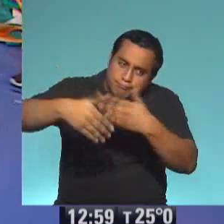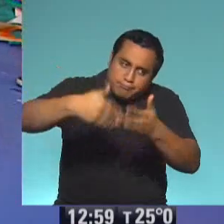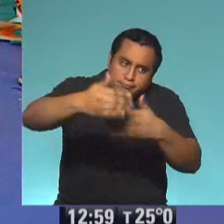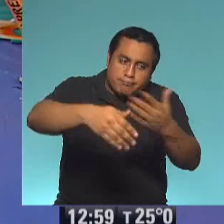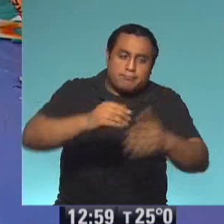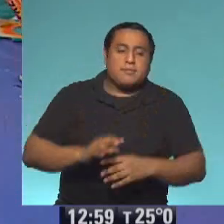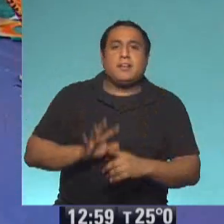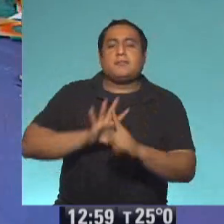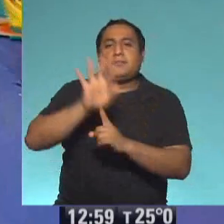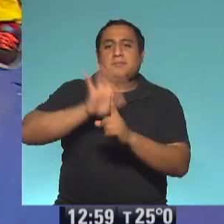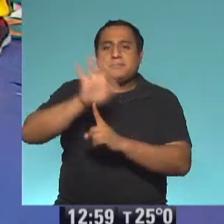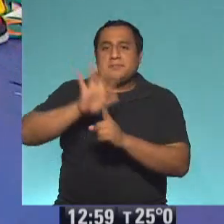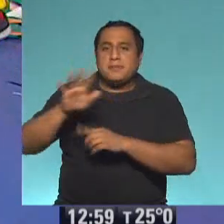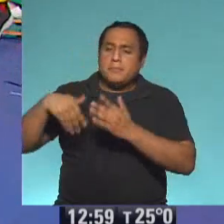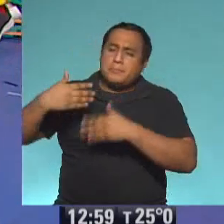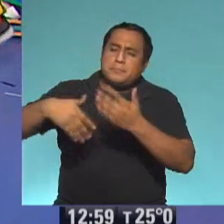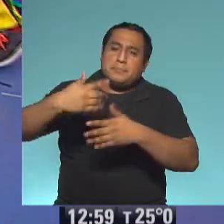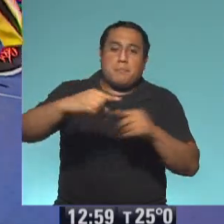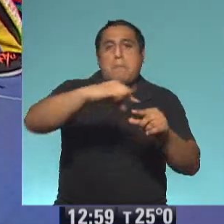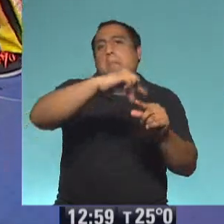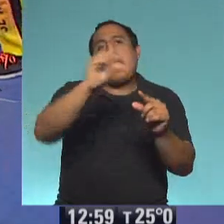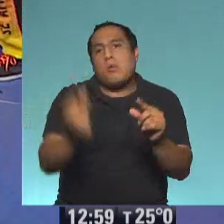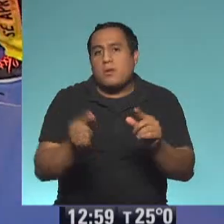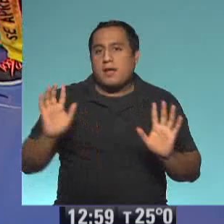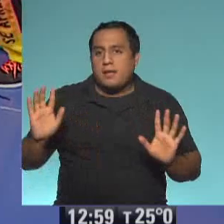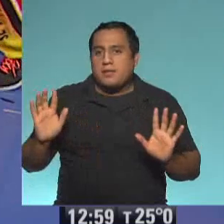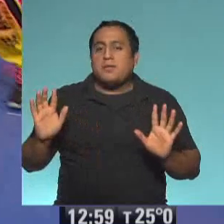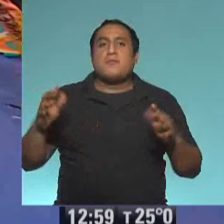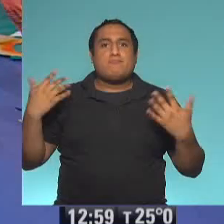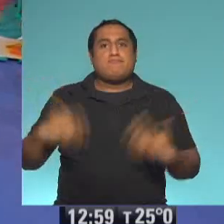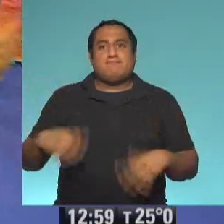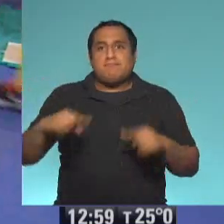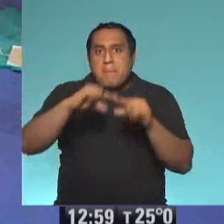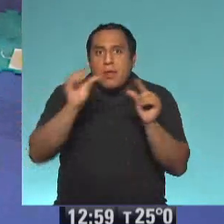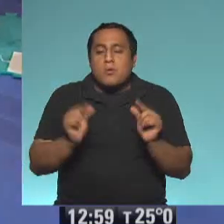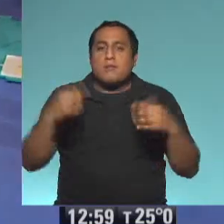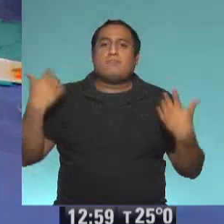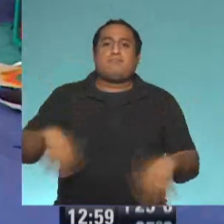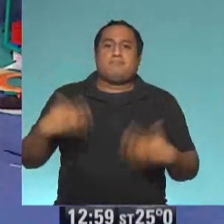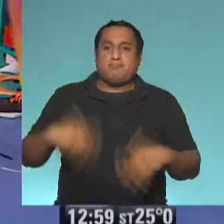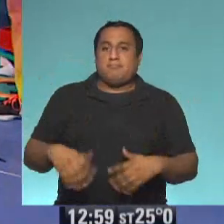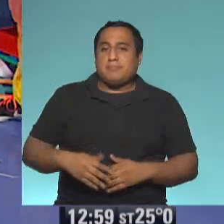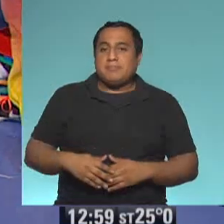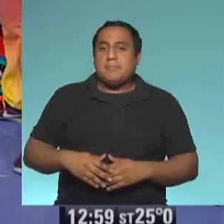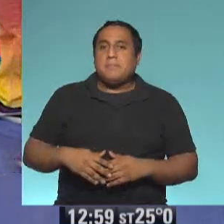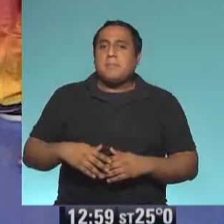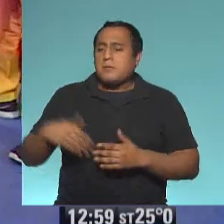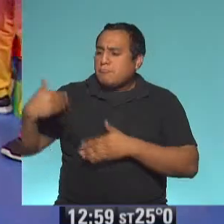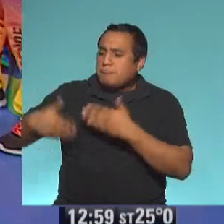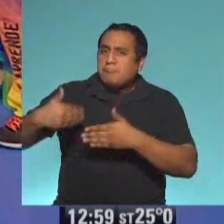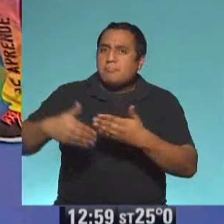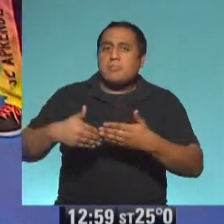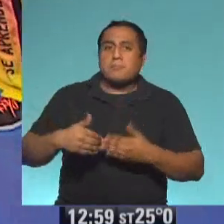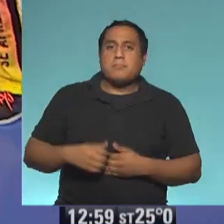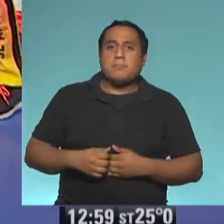muy complejo, si termina en una gran media luna. Ya que el niño que lo sabe todo se va a comer la media luna. ¿Y eso tiene manera